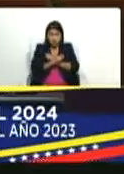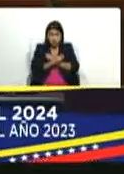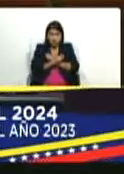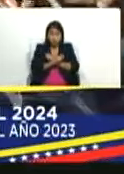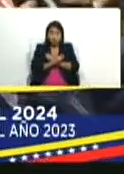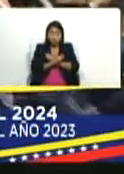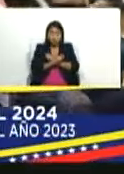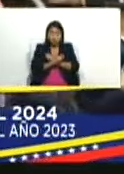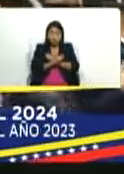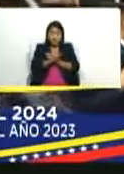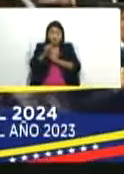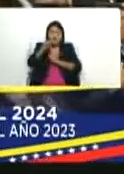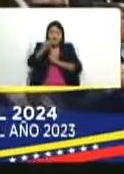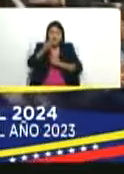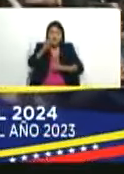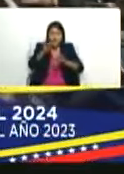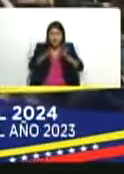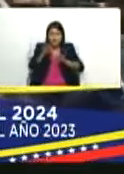Poder Judicial.